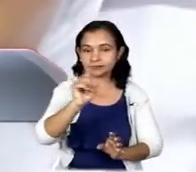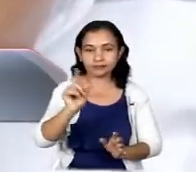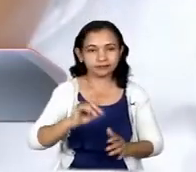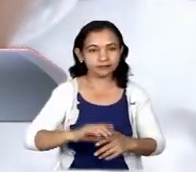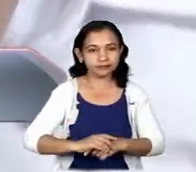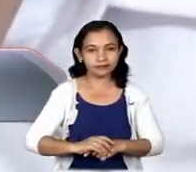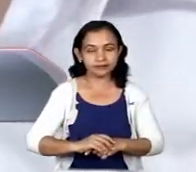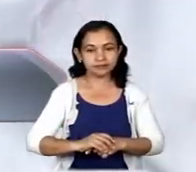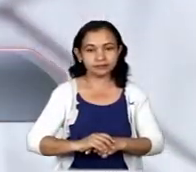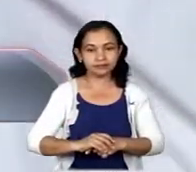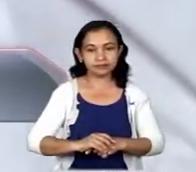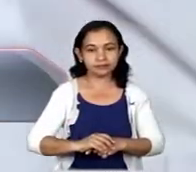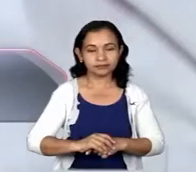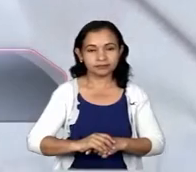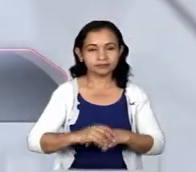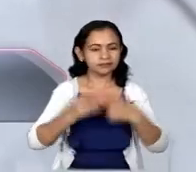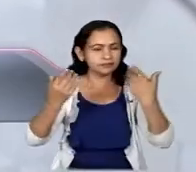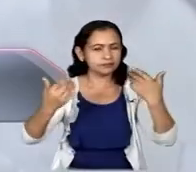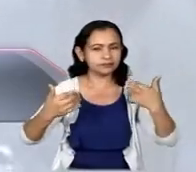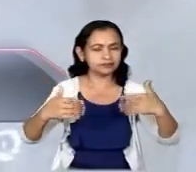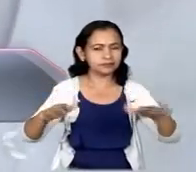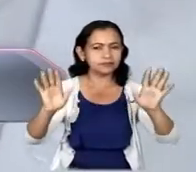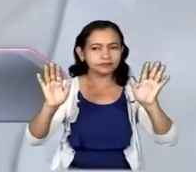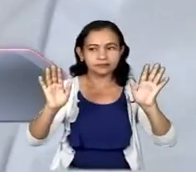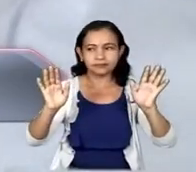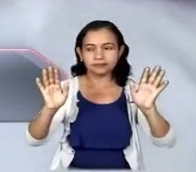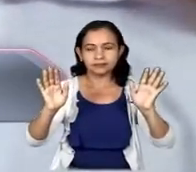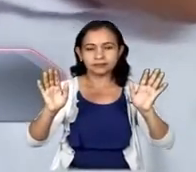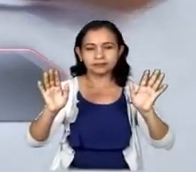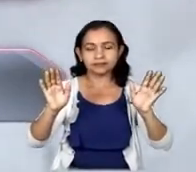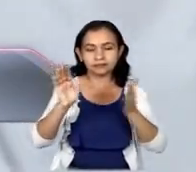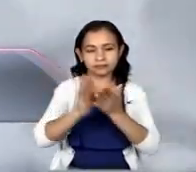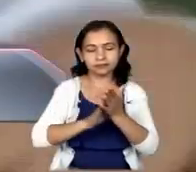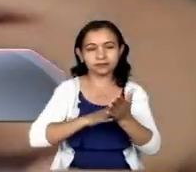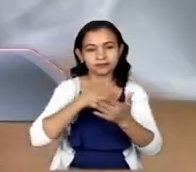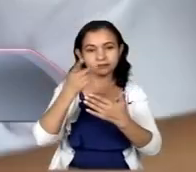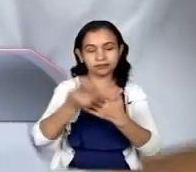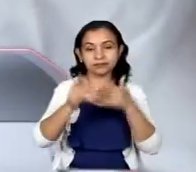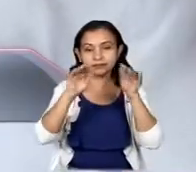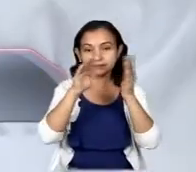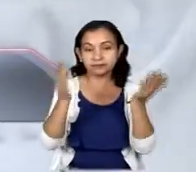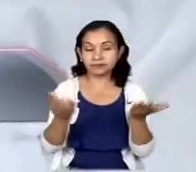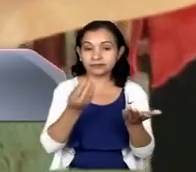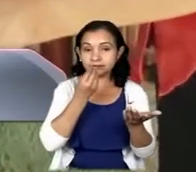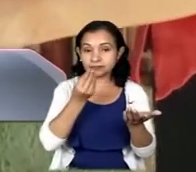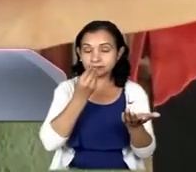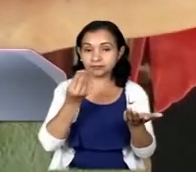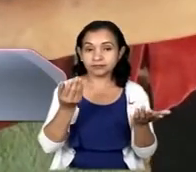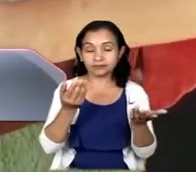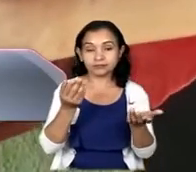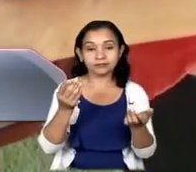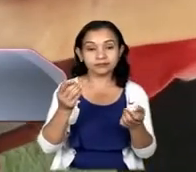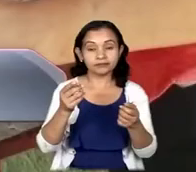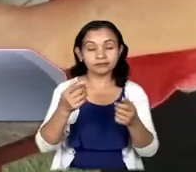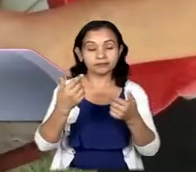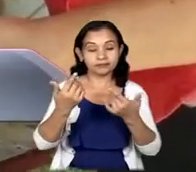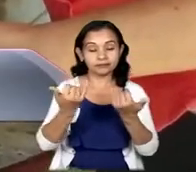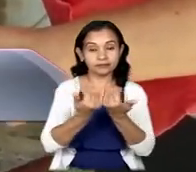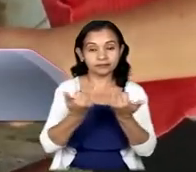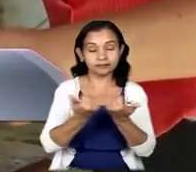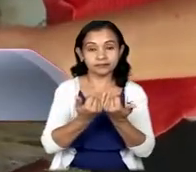dar cualquier cosa para llevarle. Además, certificado por el Programa Mundial de Alimentos. También. Eso es, hemos estado en los primeros lugares